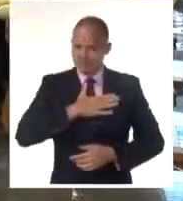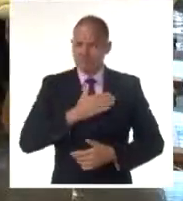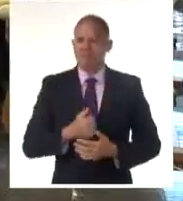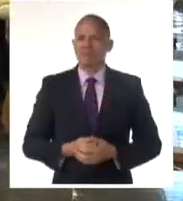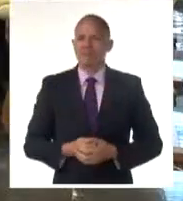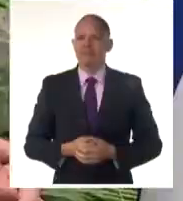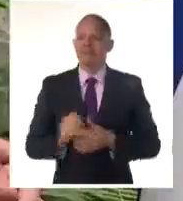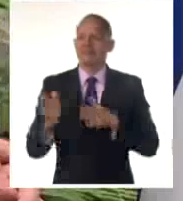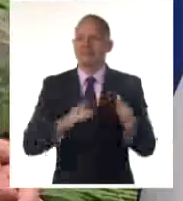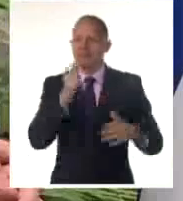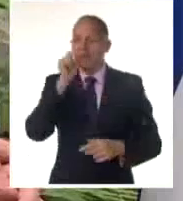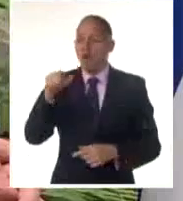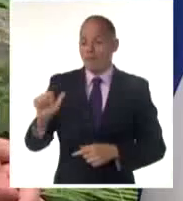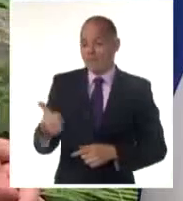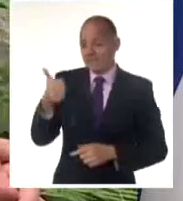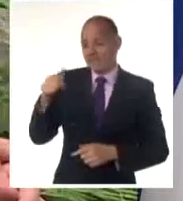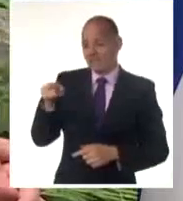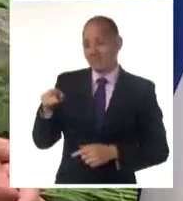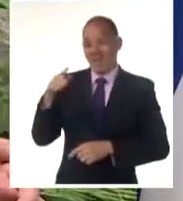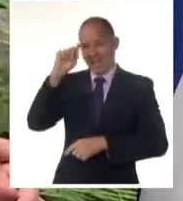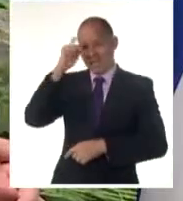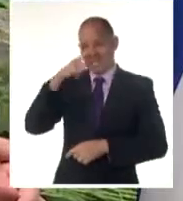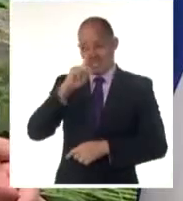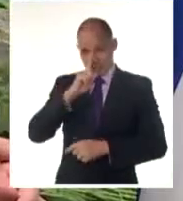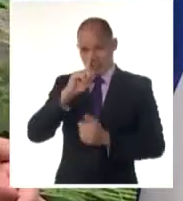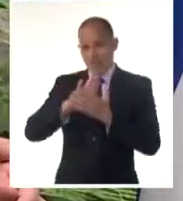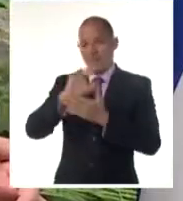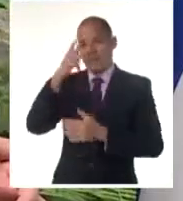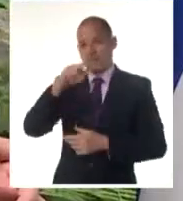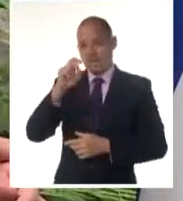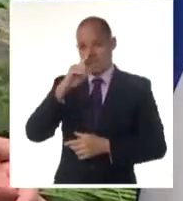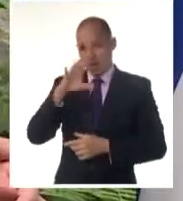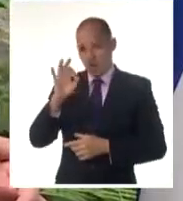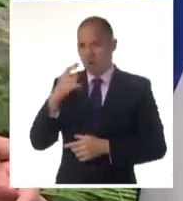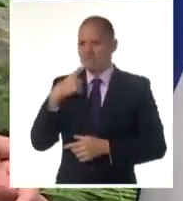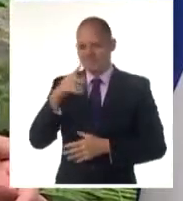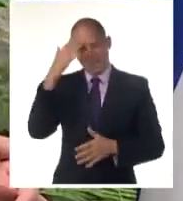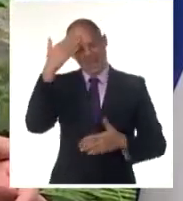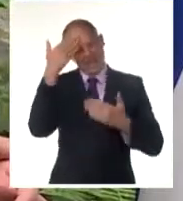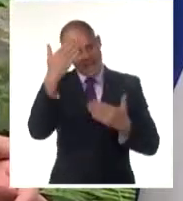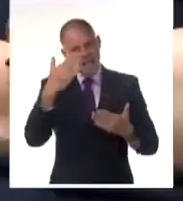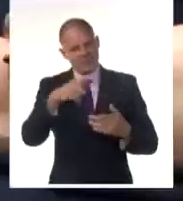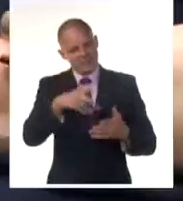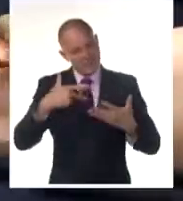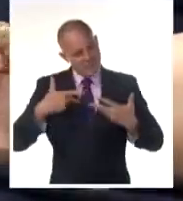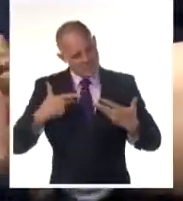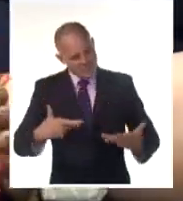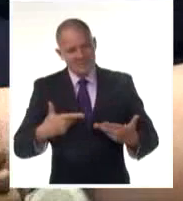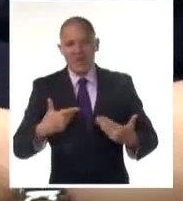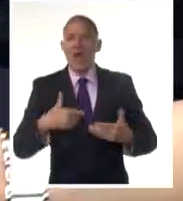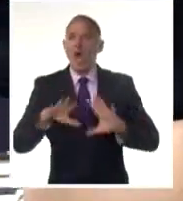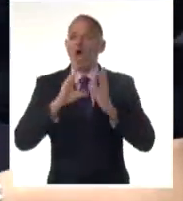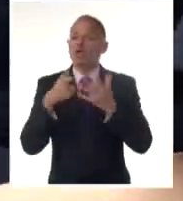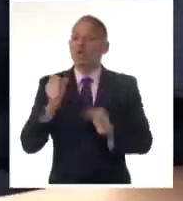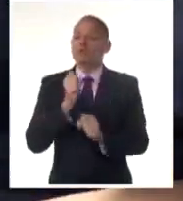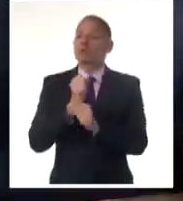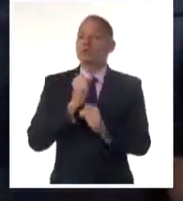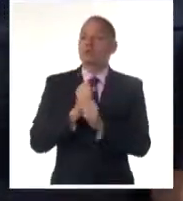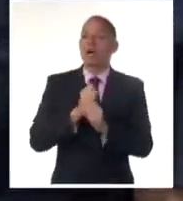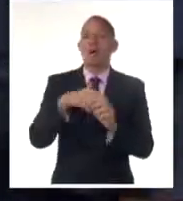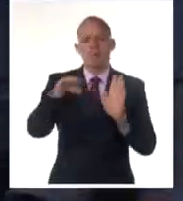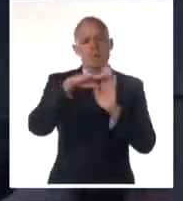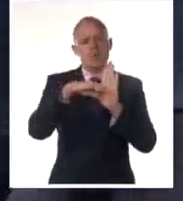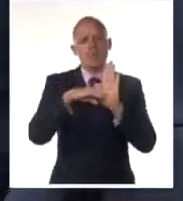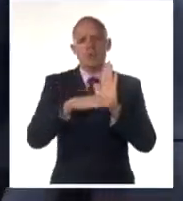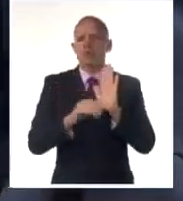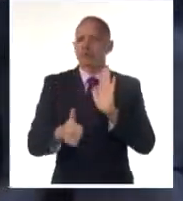de San Marino agradeció la maravillosa acogida en Cuba. Se refirió a la intensa agenda de trabajo desarrollada en nuestro país y transmitió